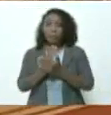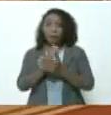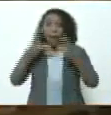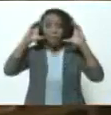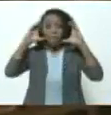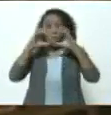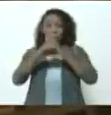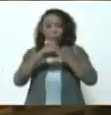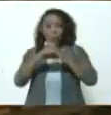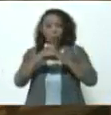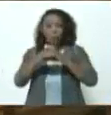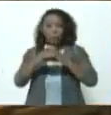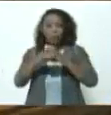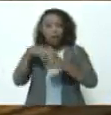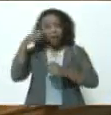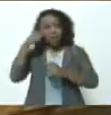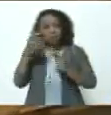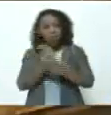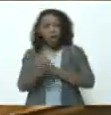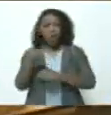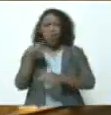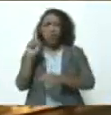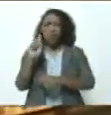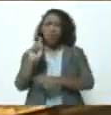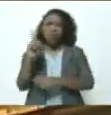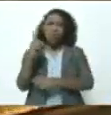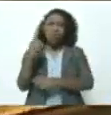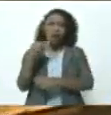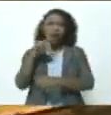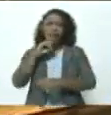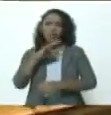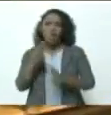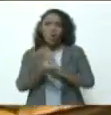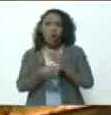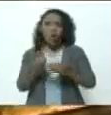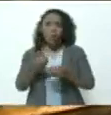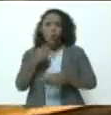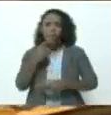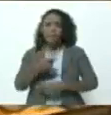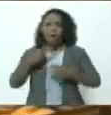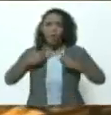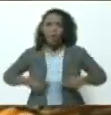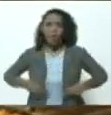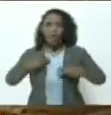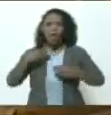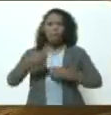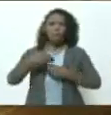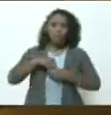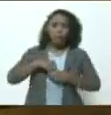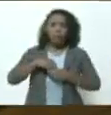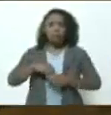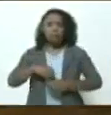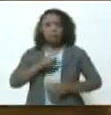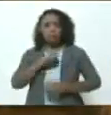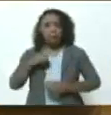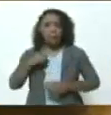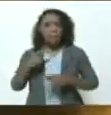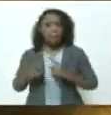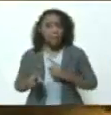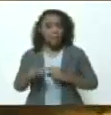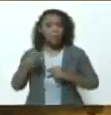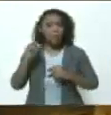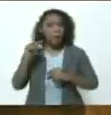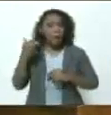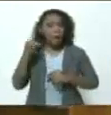la miniserie no solamente como una historia, como decía, humana, íntima, dramática, sino por supuesto